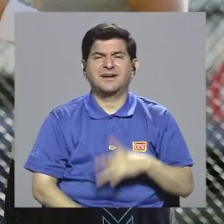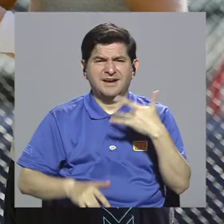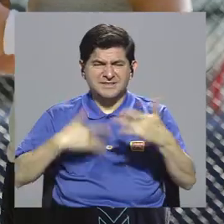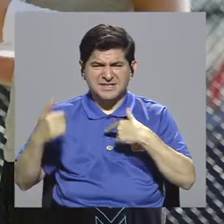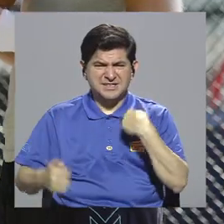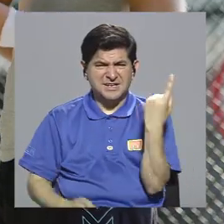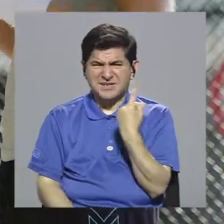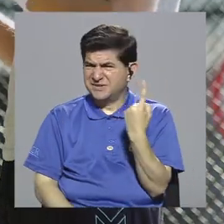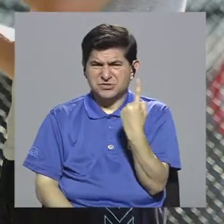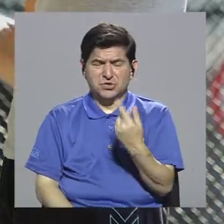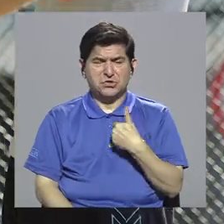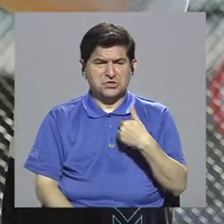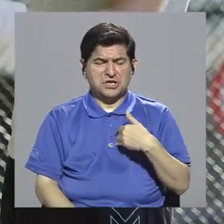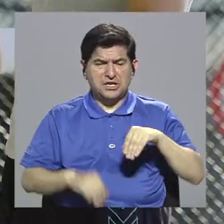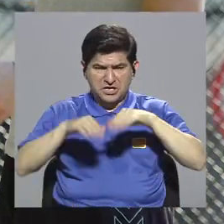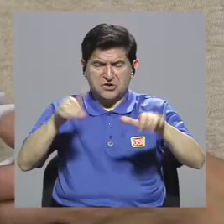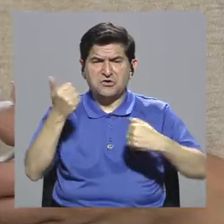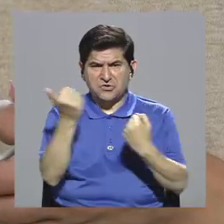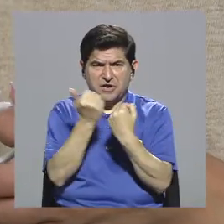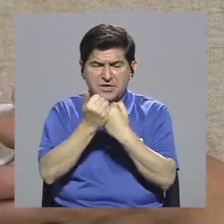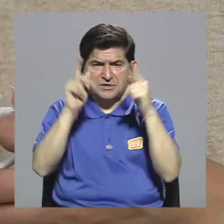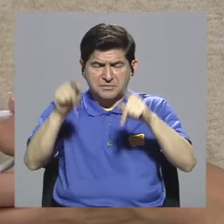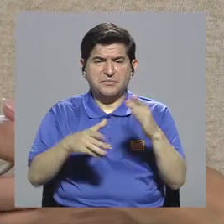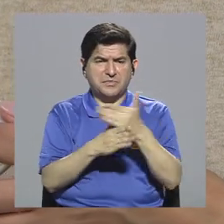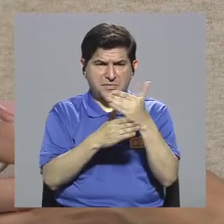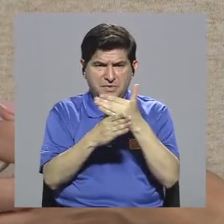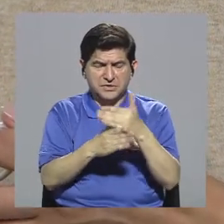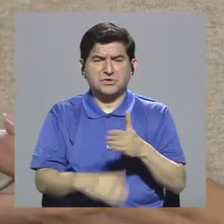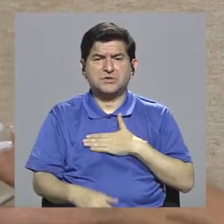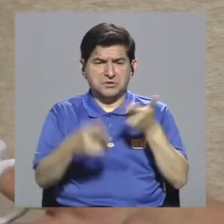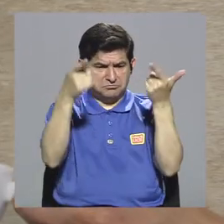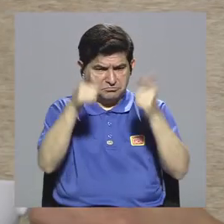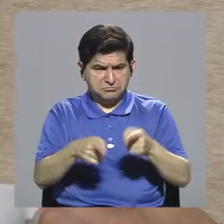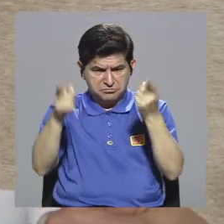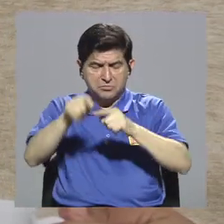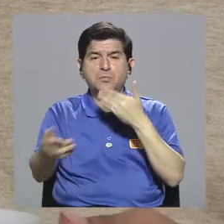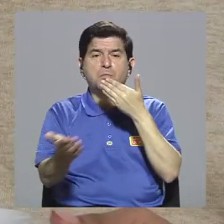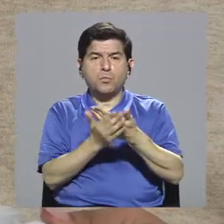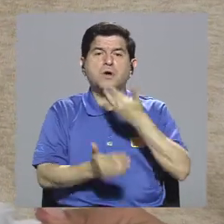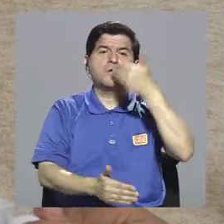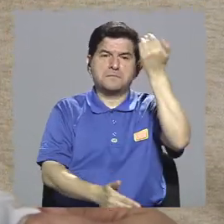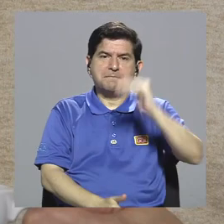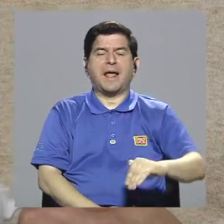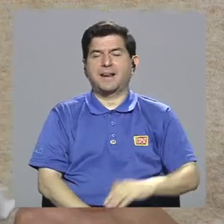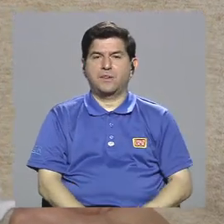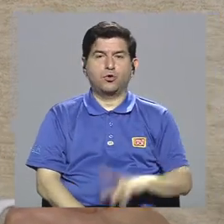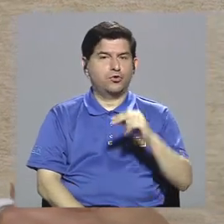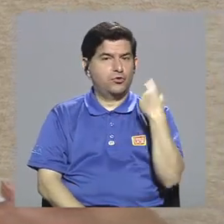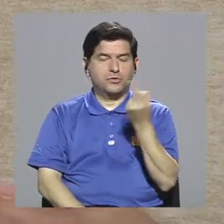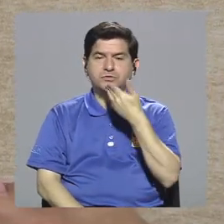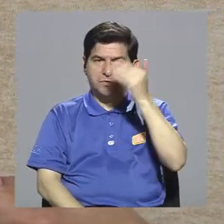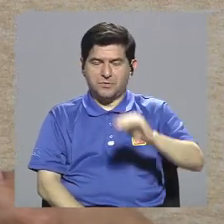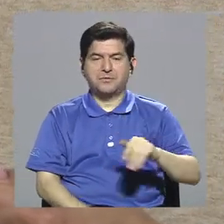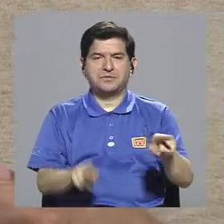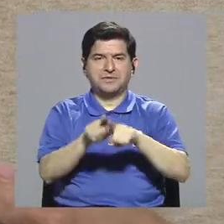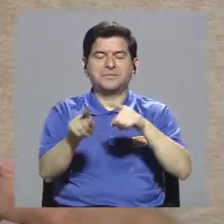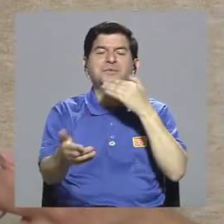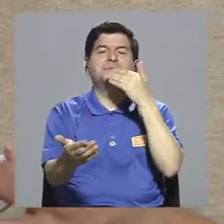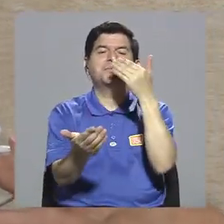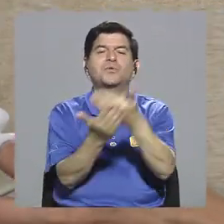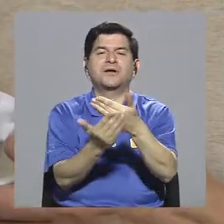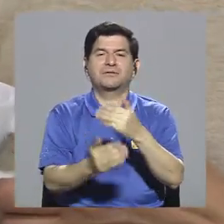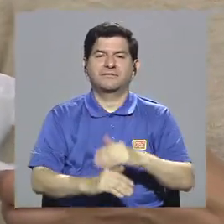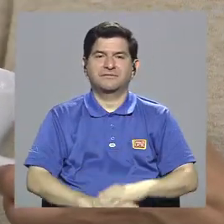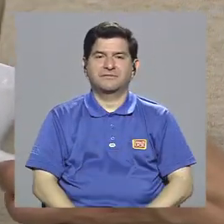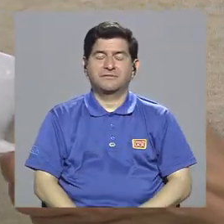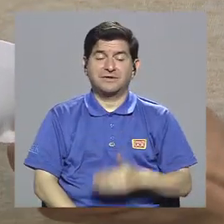también hay familias elegidas, uh-huh. Pero sentir que no estoy solo, que tengo redes de apoyo, que tengo gente con quien compartir lo que me pasa, lo bueno y lo